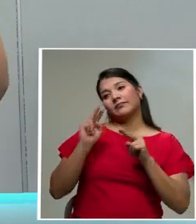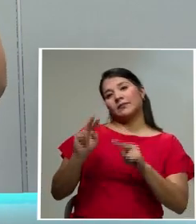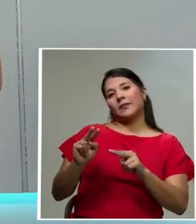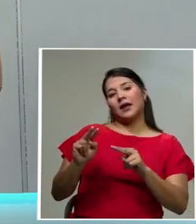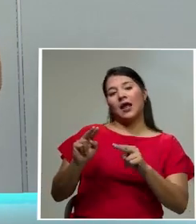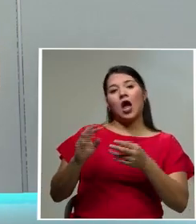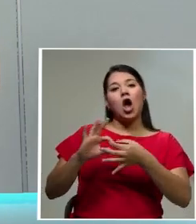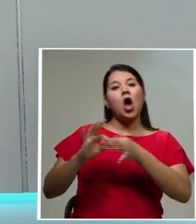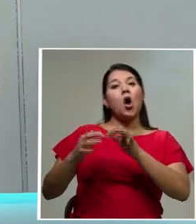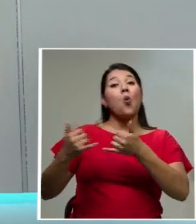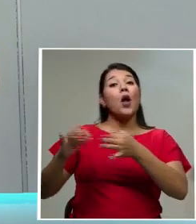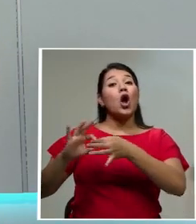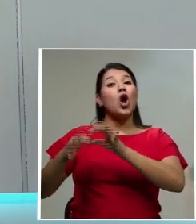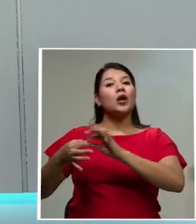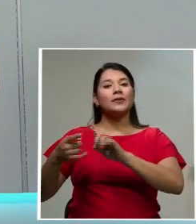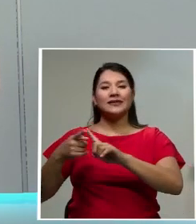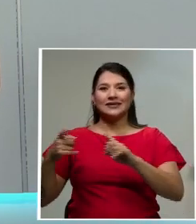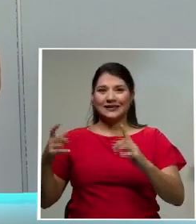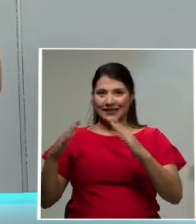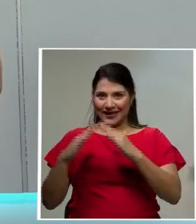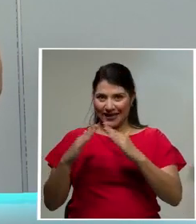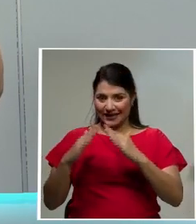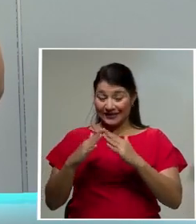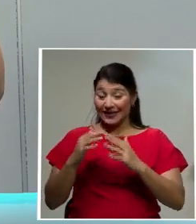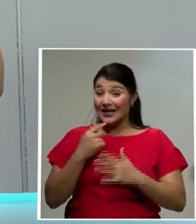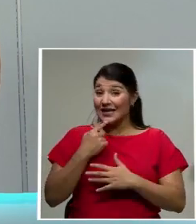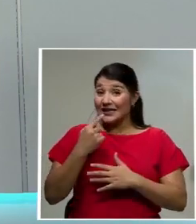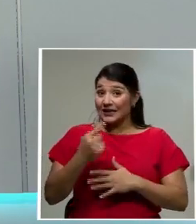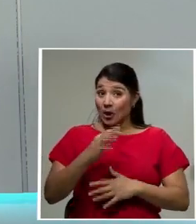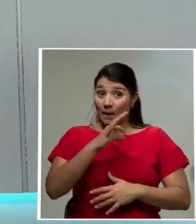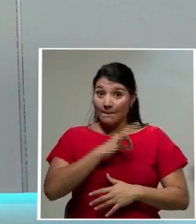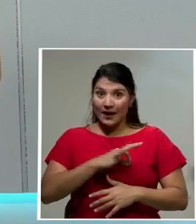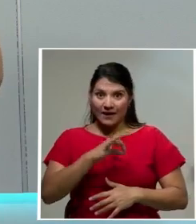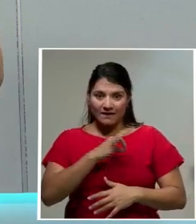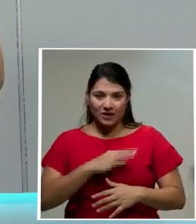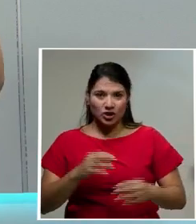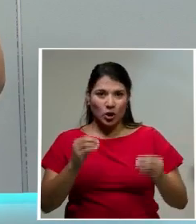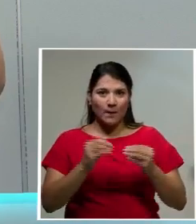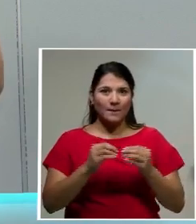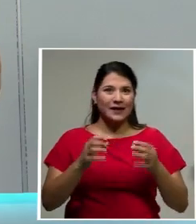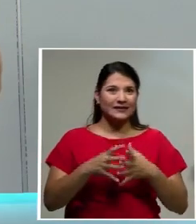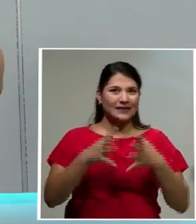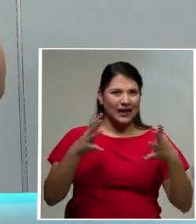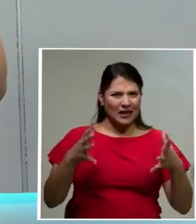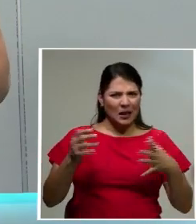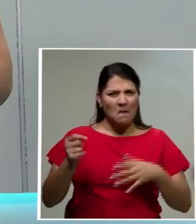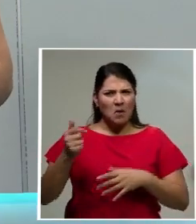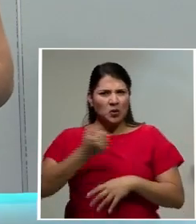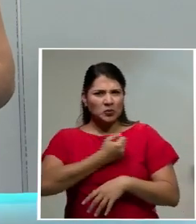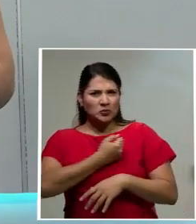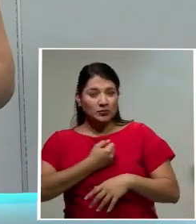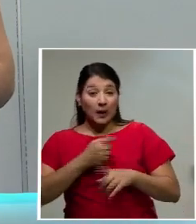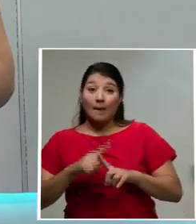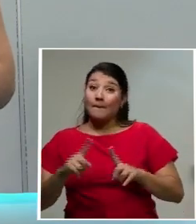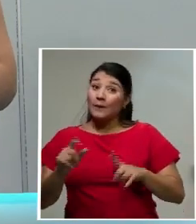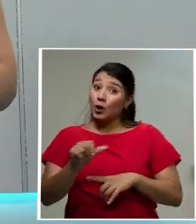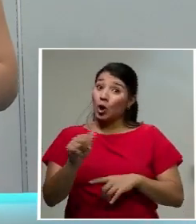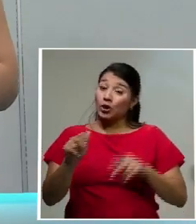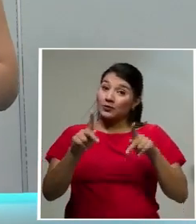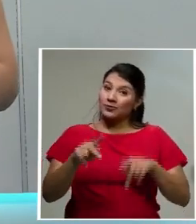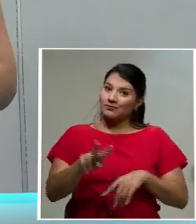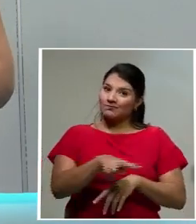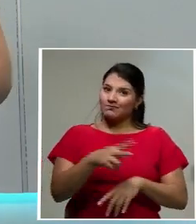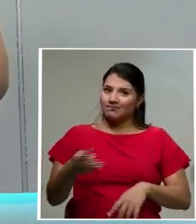lejos. Una parte de los nipones asegura que los beneficios fueron mayores a los sacrificios, pero otros argumentan lo